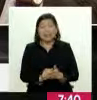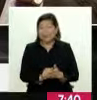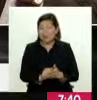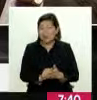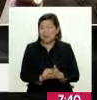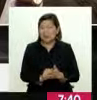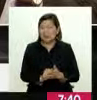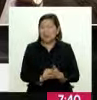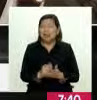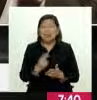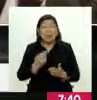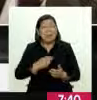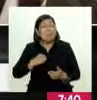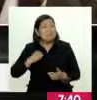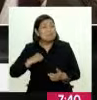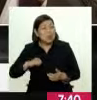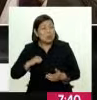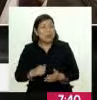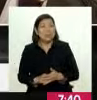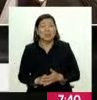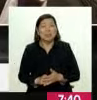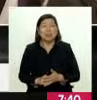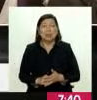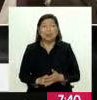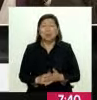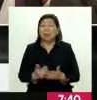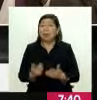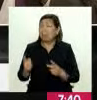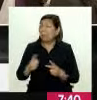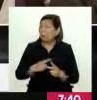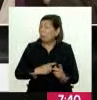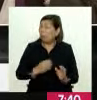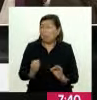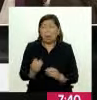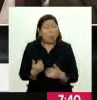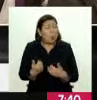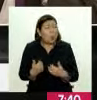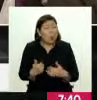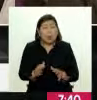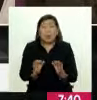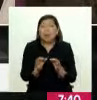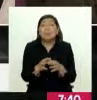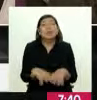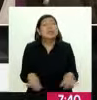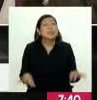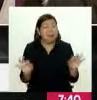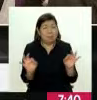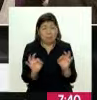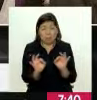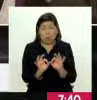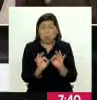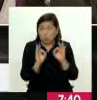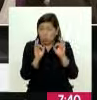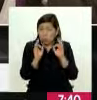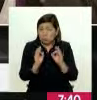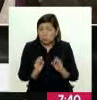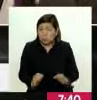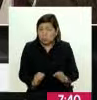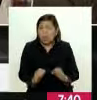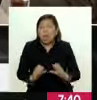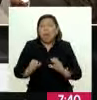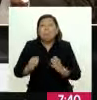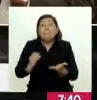instancias regionales y municipales, entrantes, salientes, no interesa. Lo importante es que justamente haya